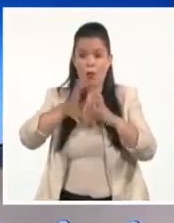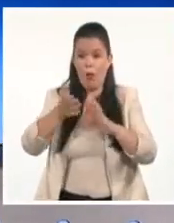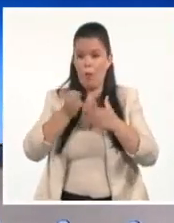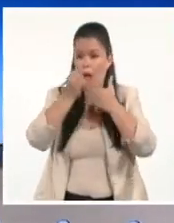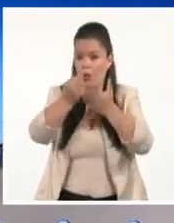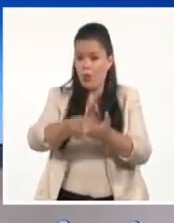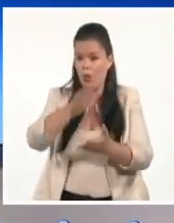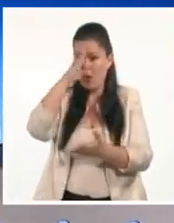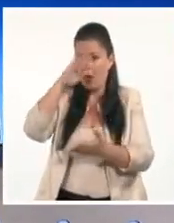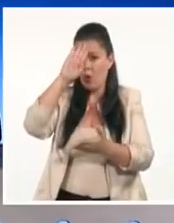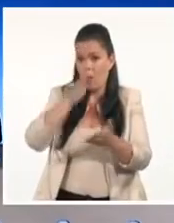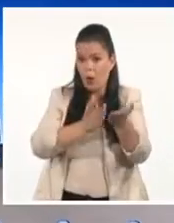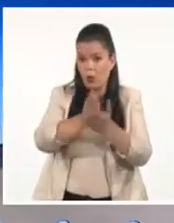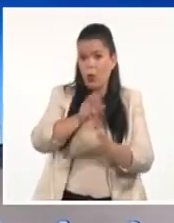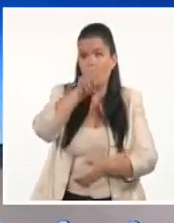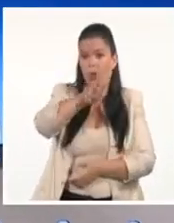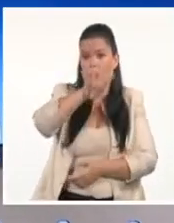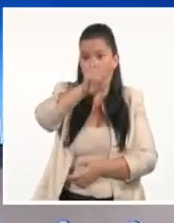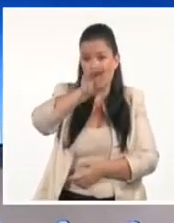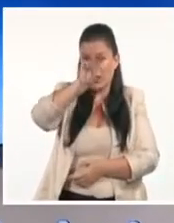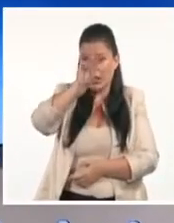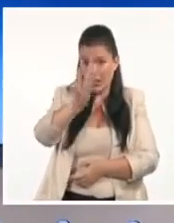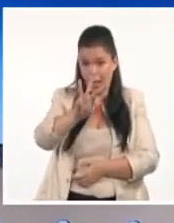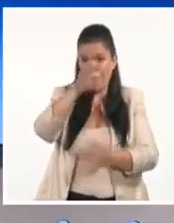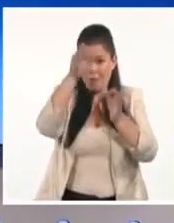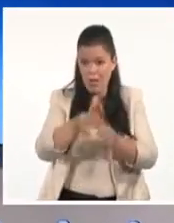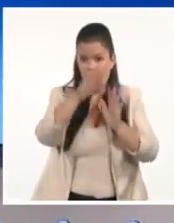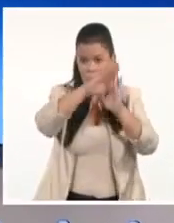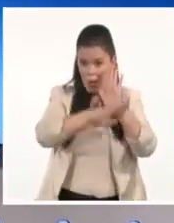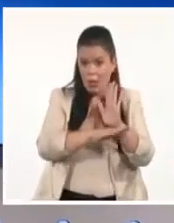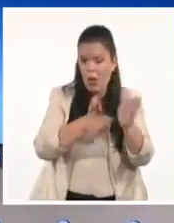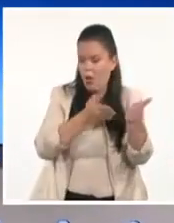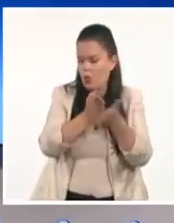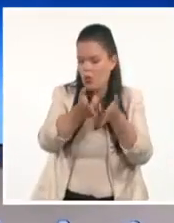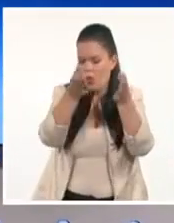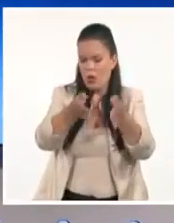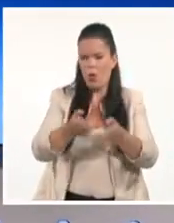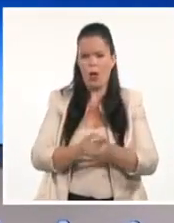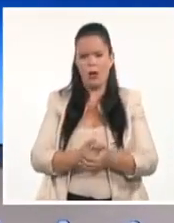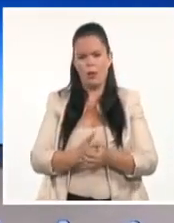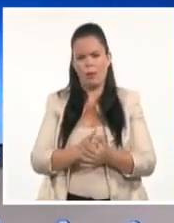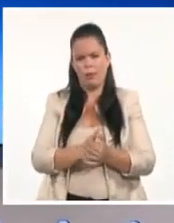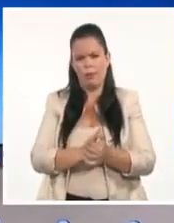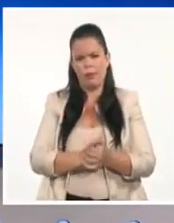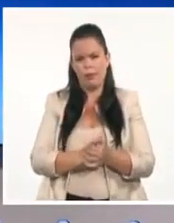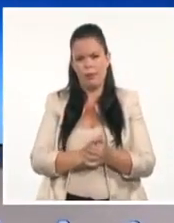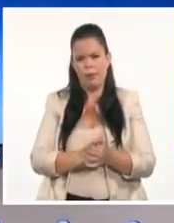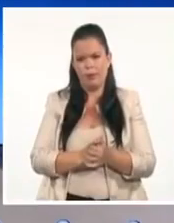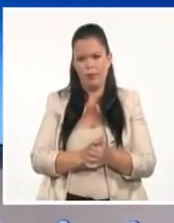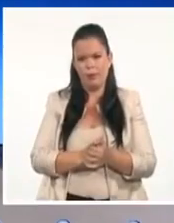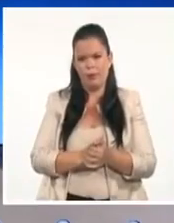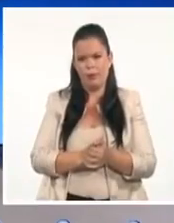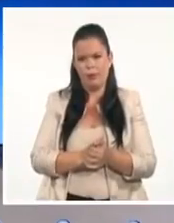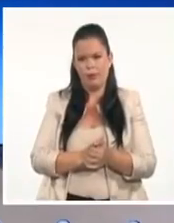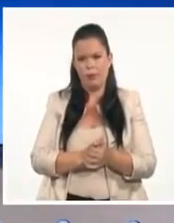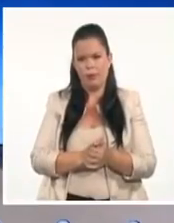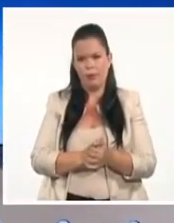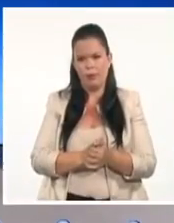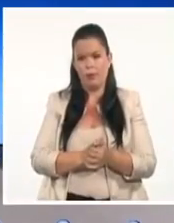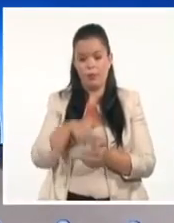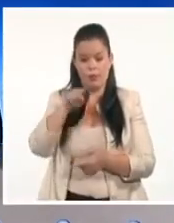la anterior administración. En resumen, que el titular podría ser Biden baila con Cuba al ritmo de